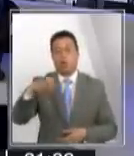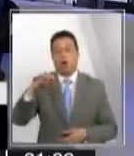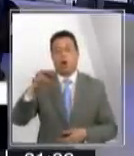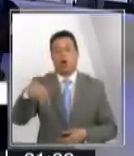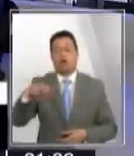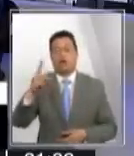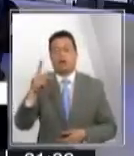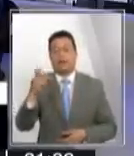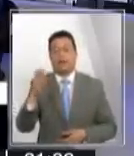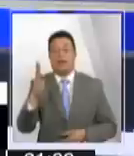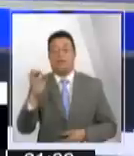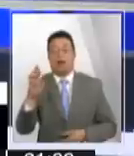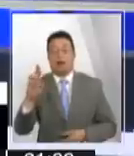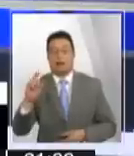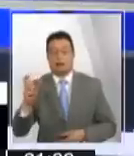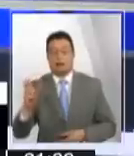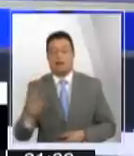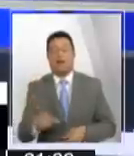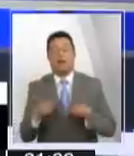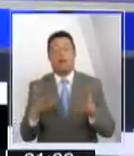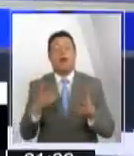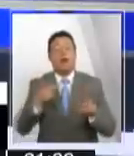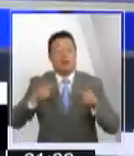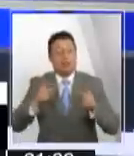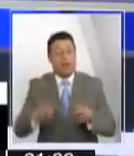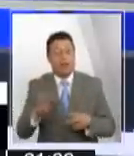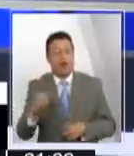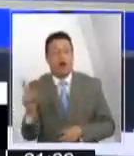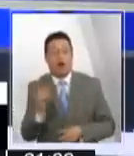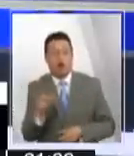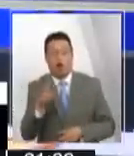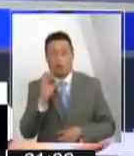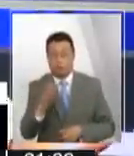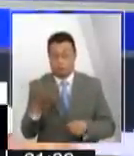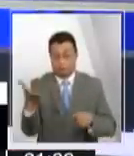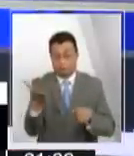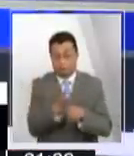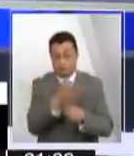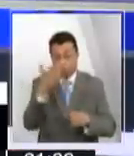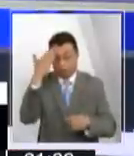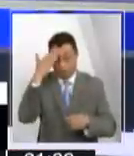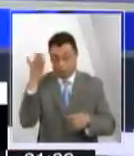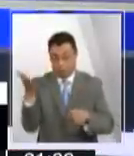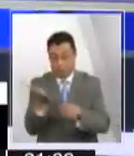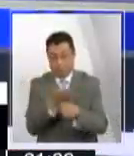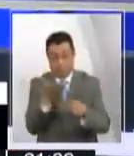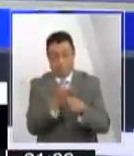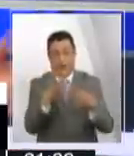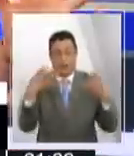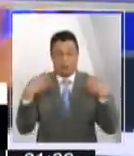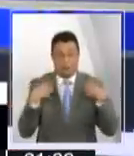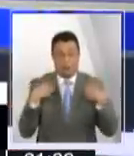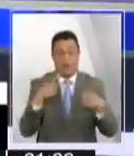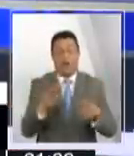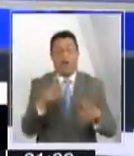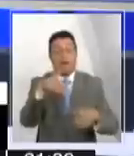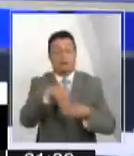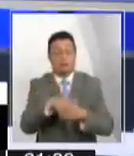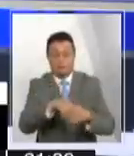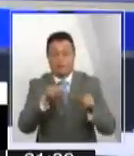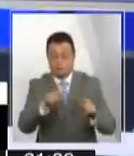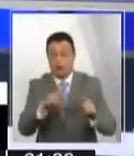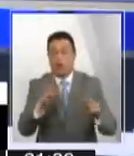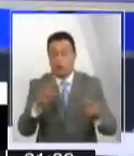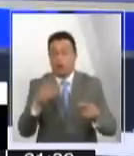y si debería o no, así como dijo que iban a rodar cabezas por las responsabilidades en el padrón y en otras reparticiones por otros temas, debería